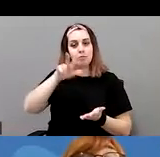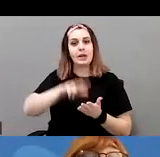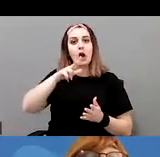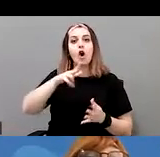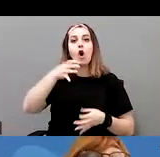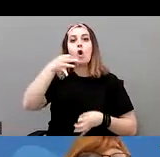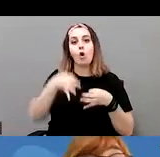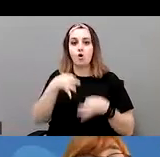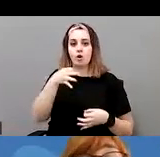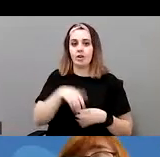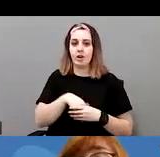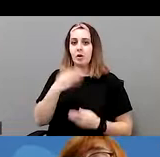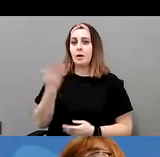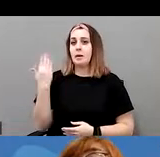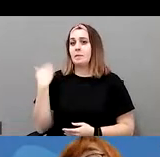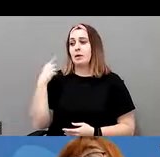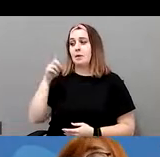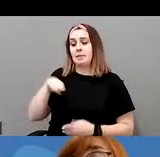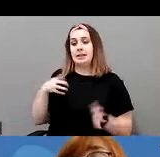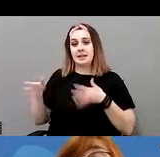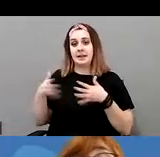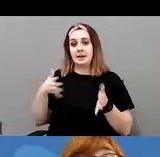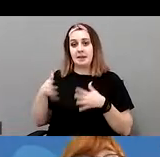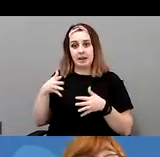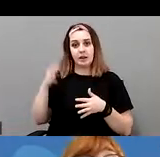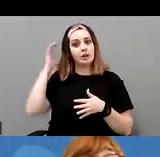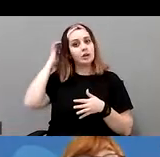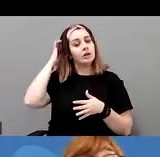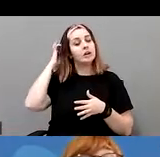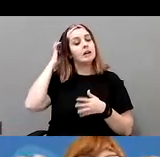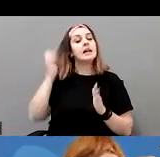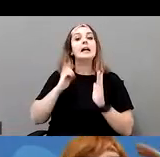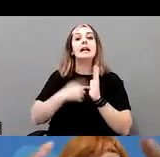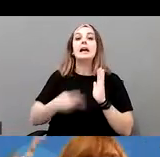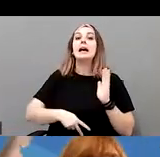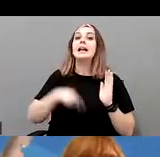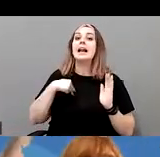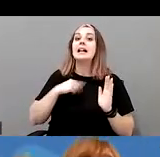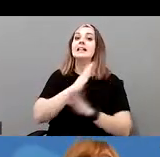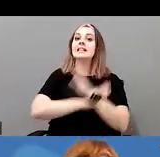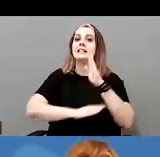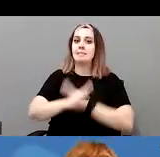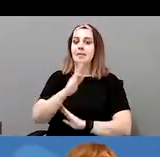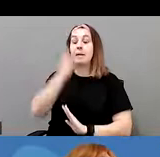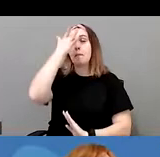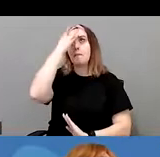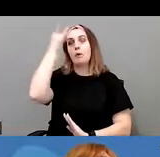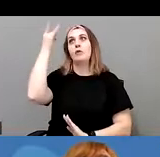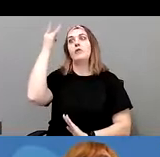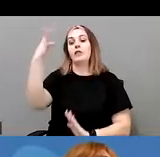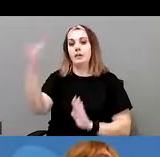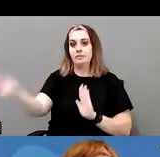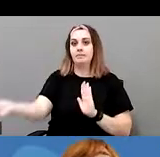y es que el pasado mes de marzo se reforma la Ley General de Discapacidad y por fin se introduce la